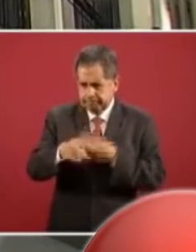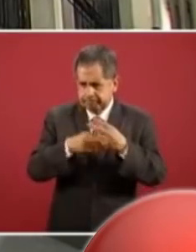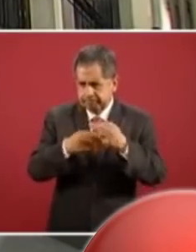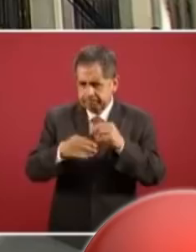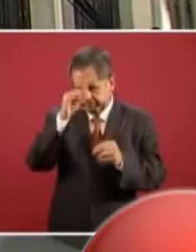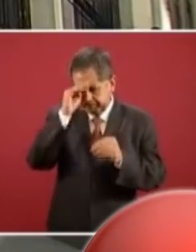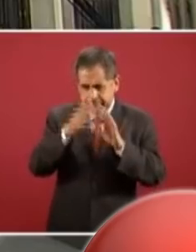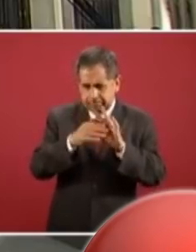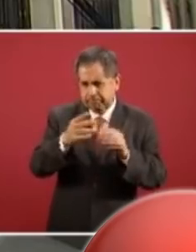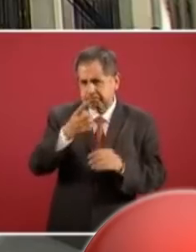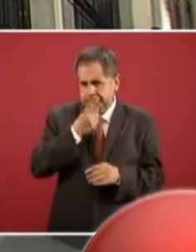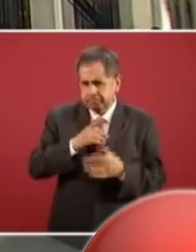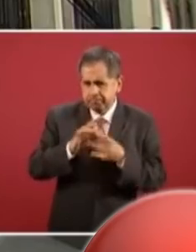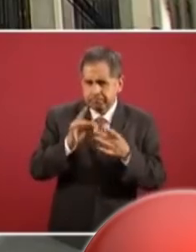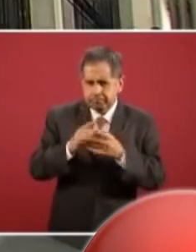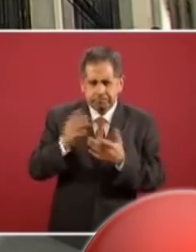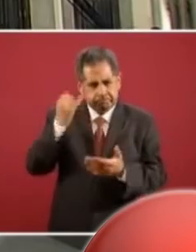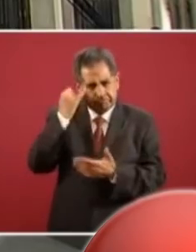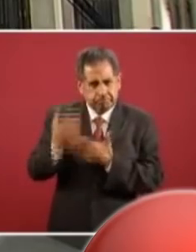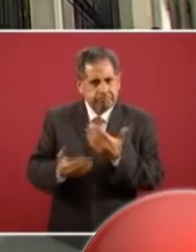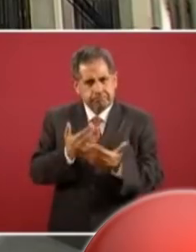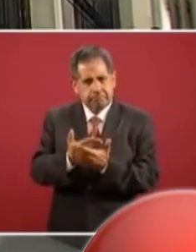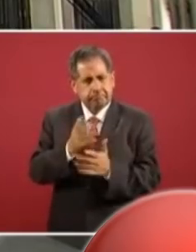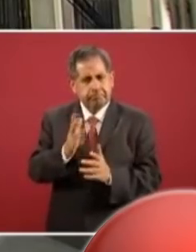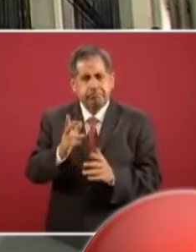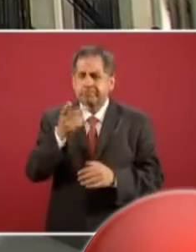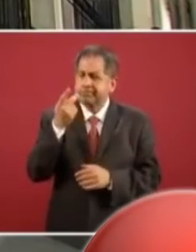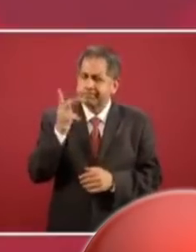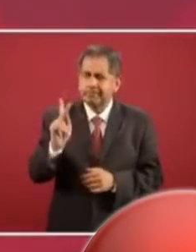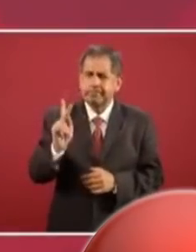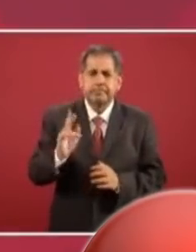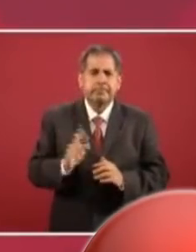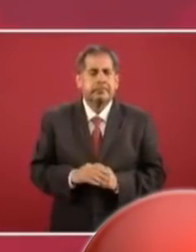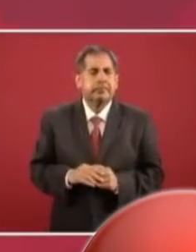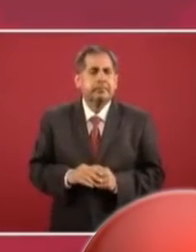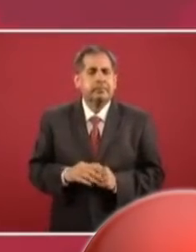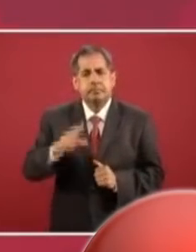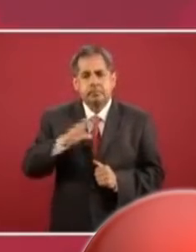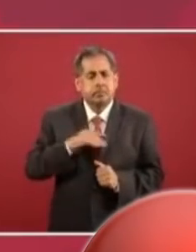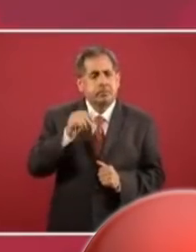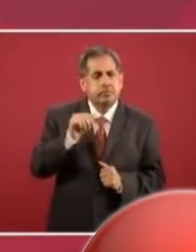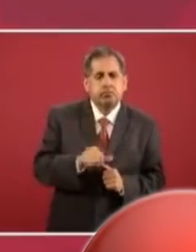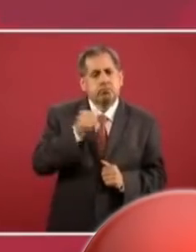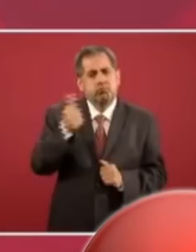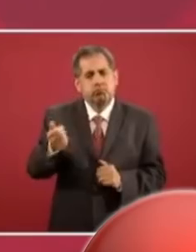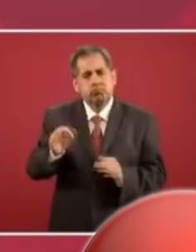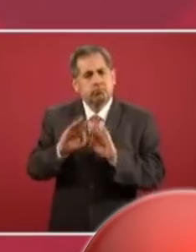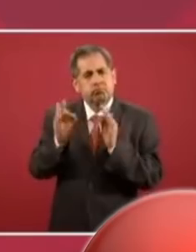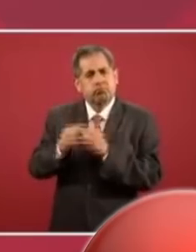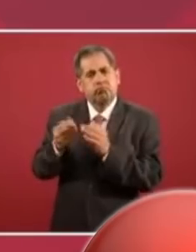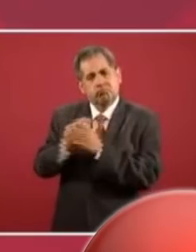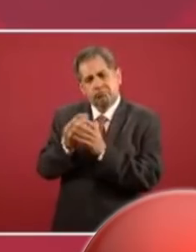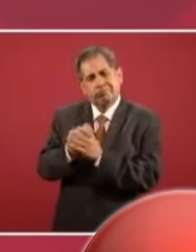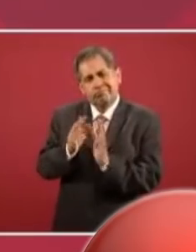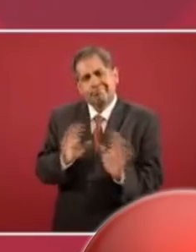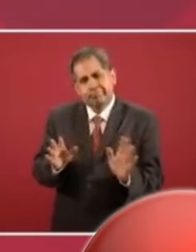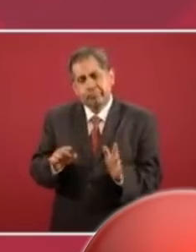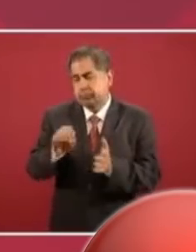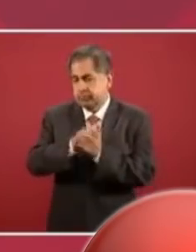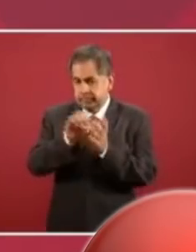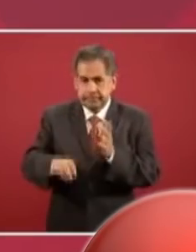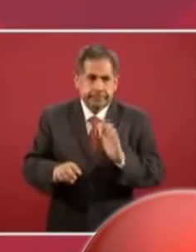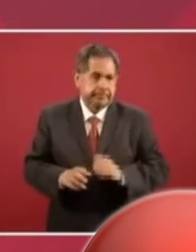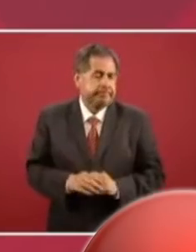tomar en cuenta lo que tú estás planteando, pero hay otros mecanismos, por